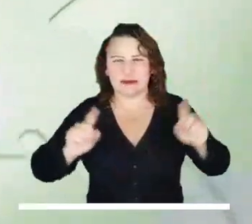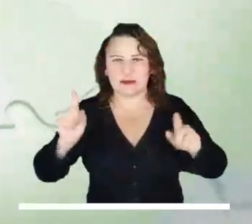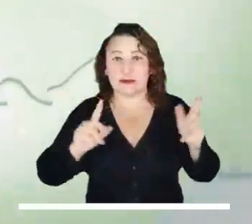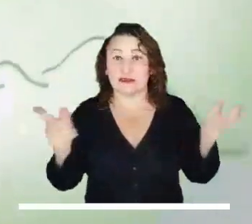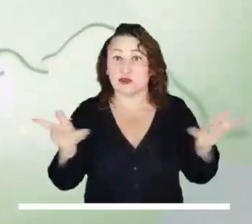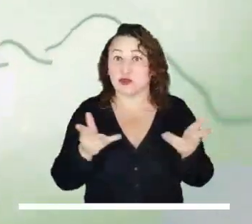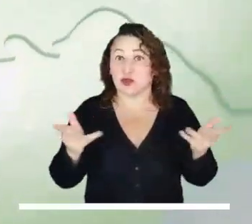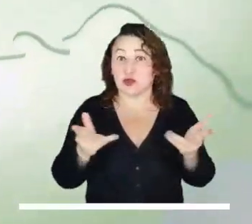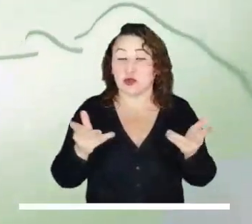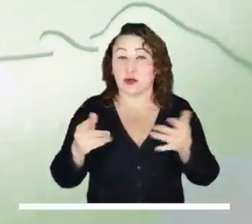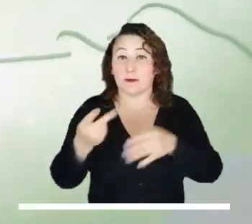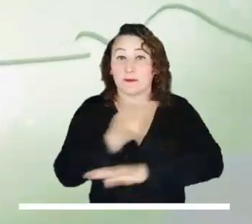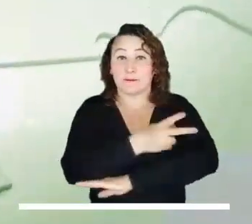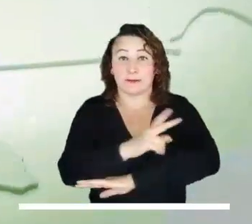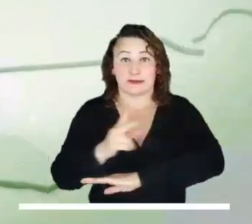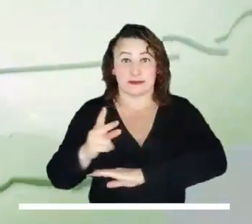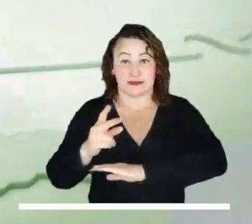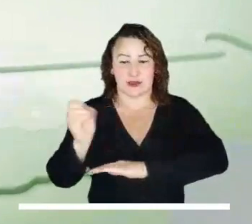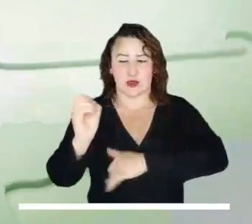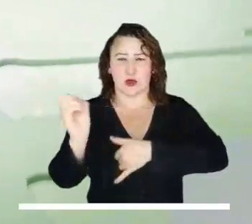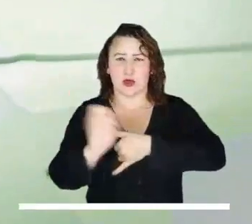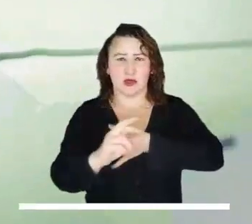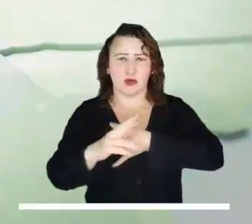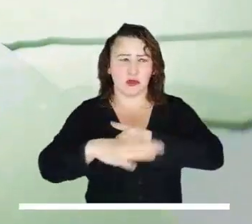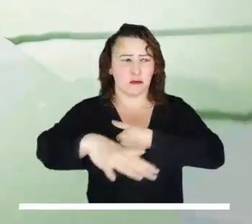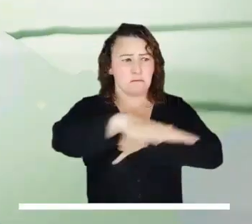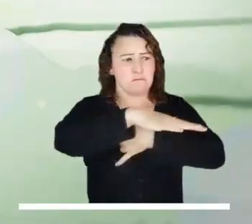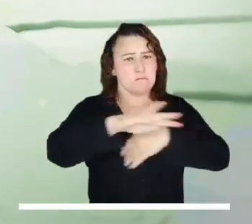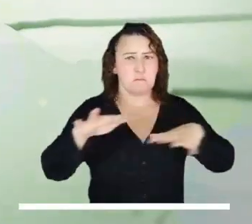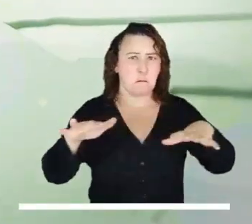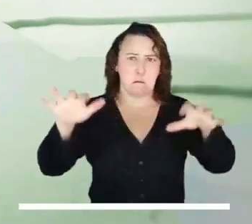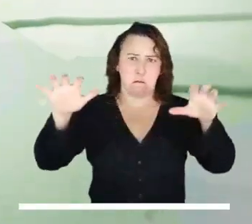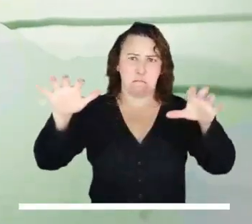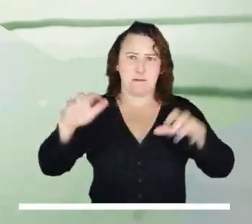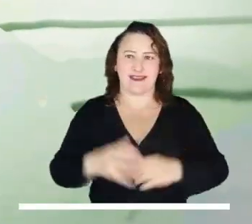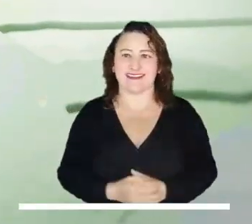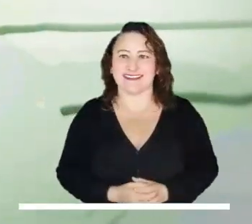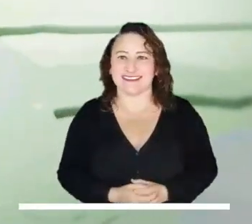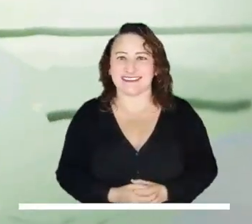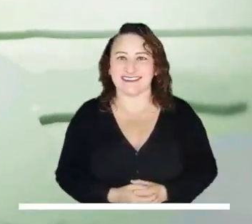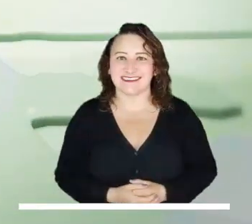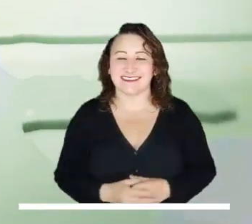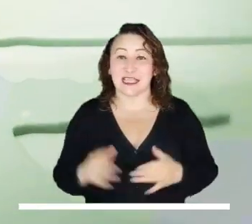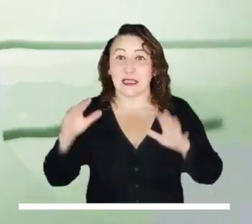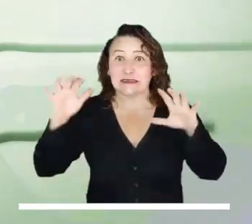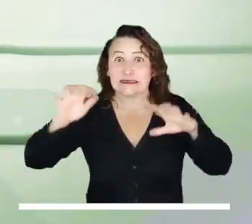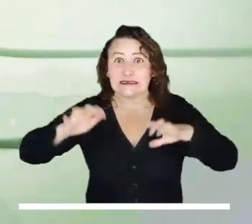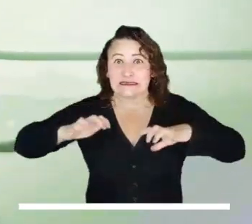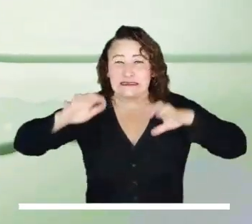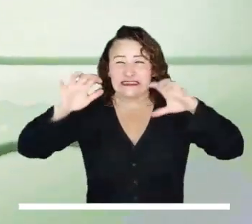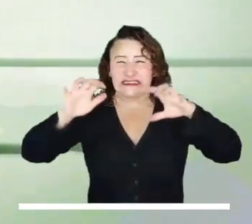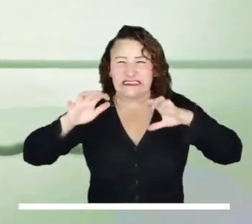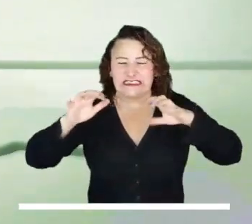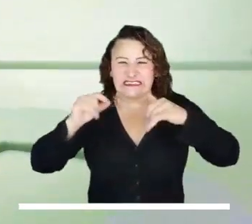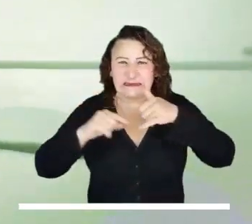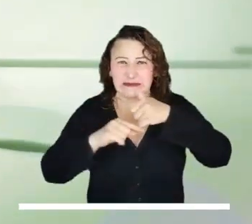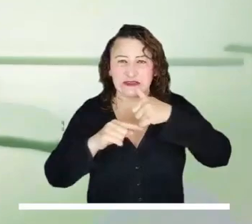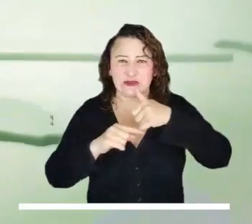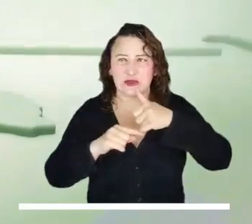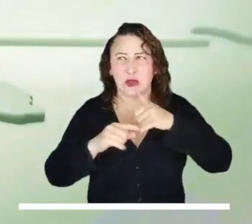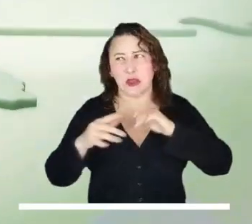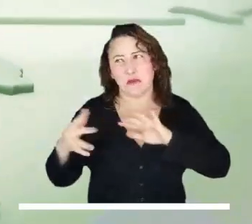podrían experimentarse en el departamento de Vichada. En el resto de la Orinoquía se anticipa tiempo seco. Las